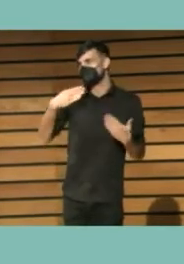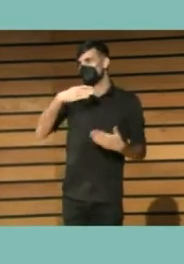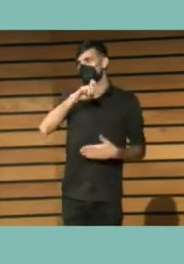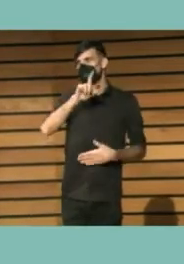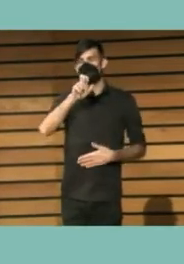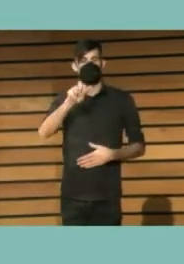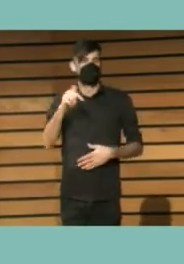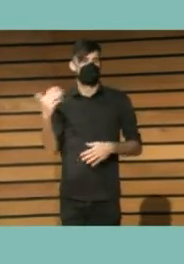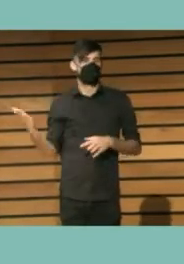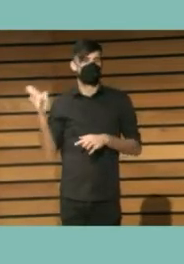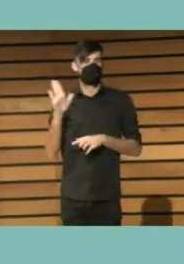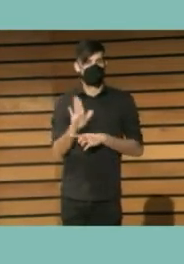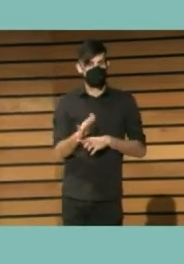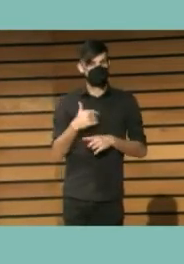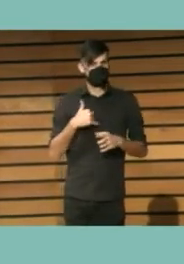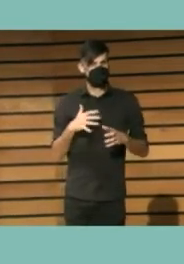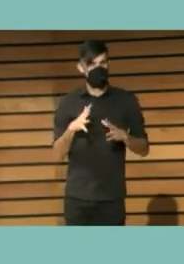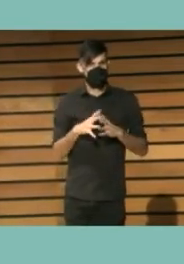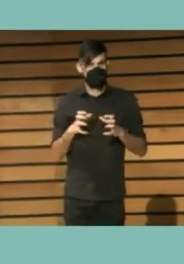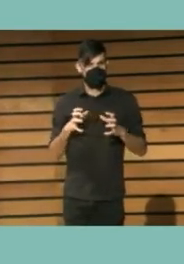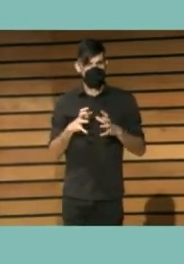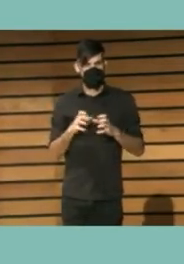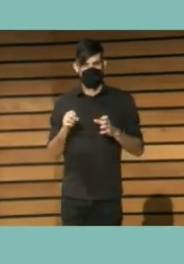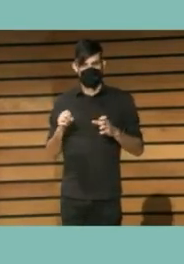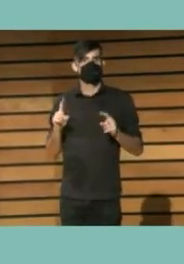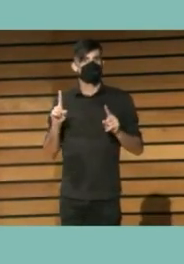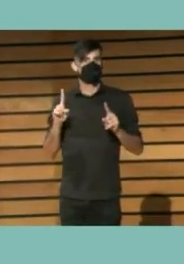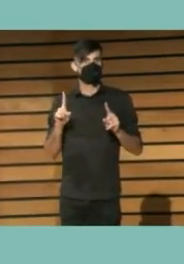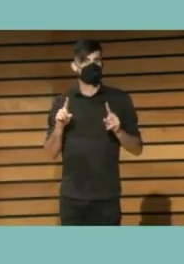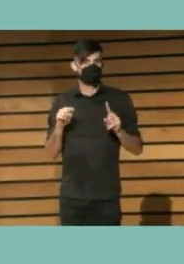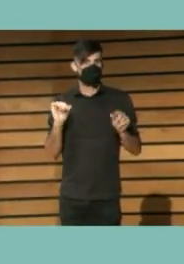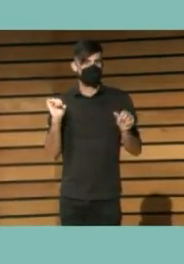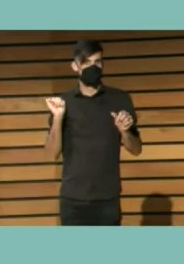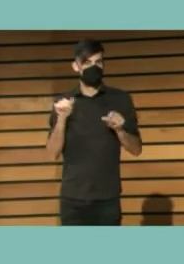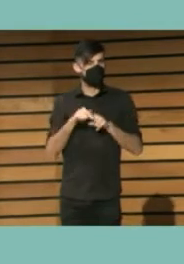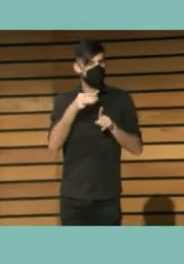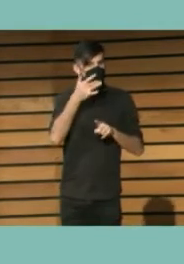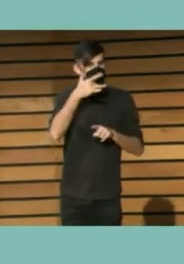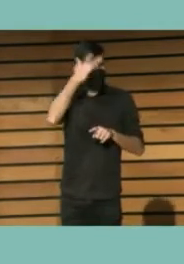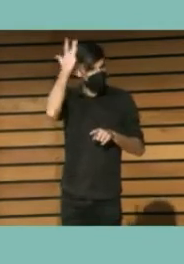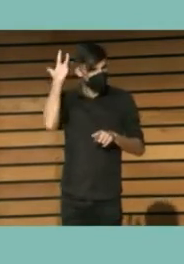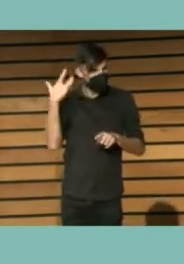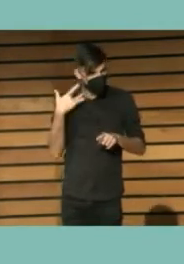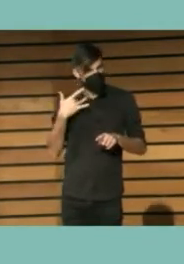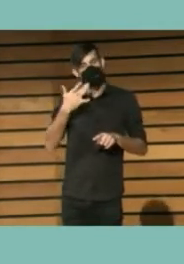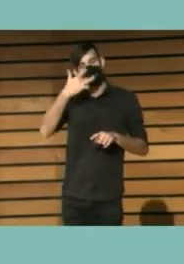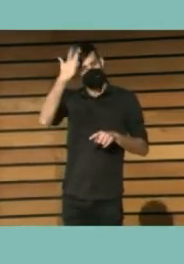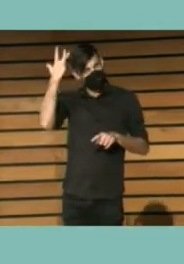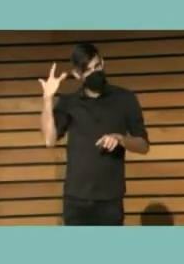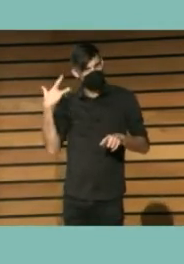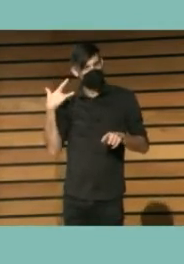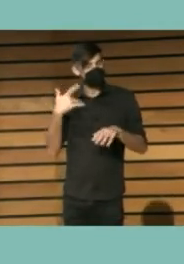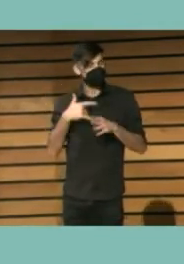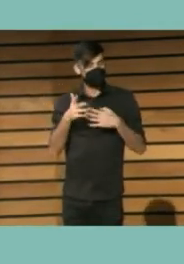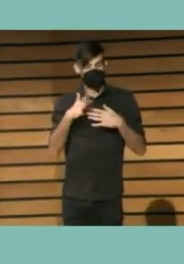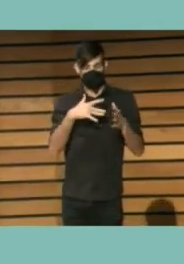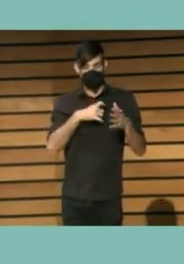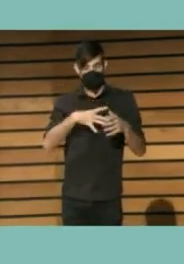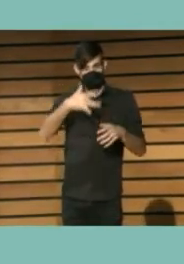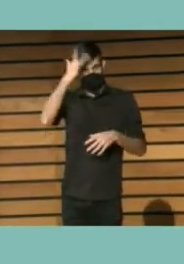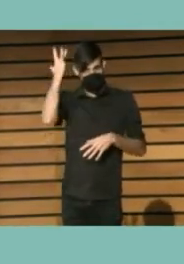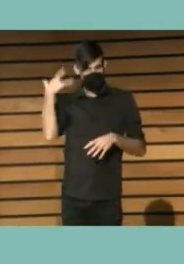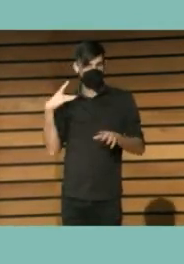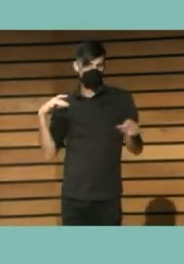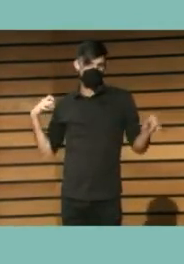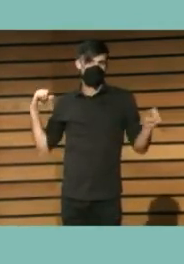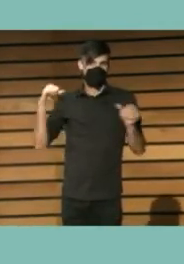Ya veis que pinto canas y eso da mucho largo recorrido. O sea, que se han podido hacer muchas cosas en mi larga vida. Y quiero